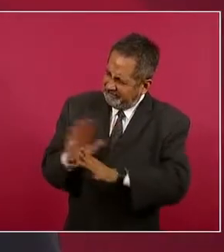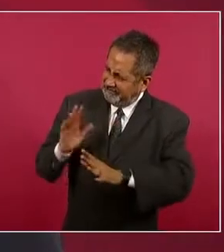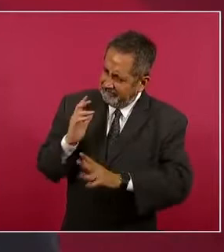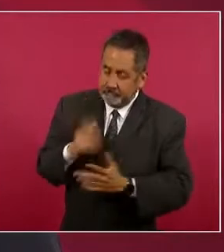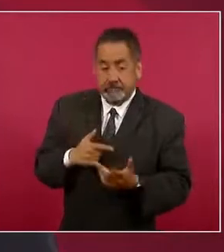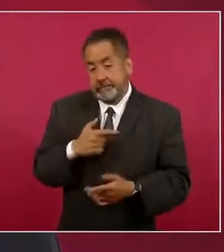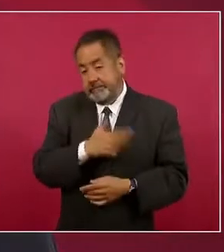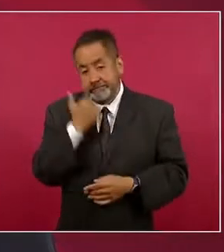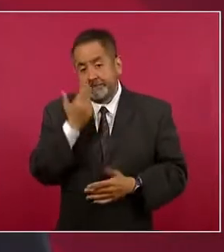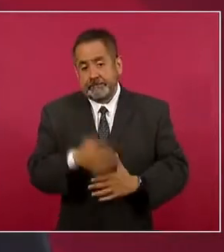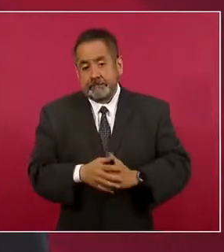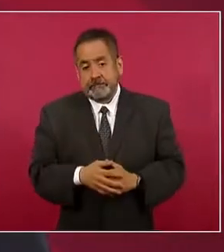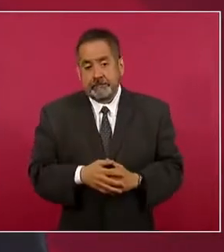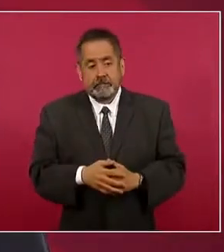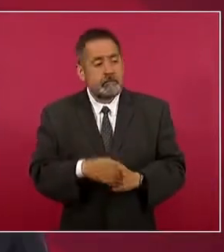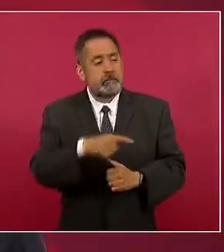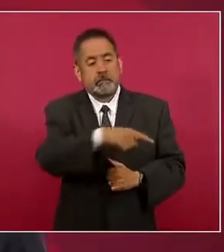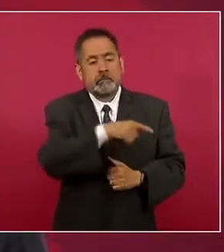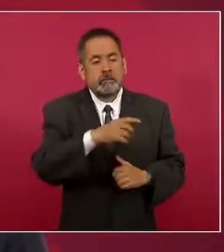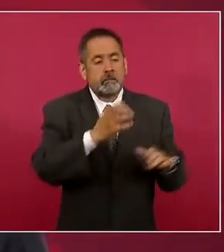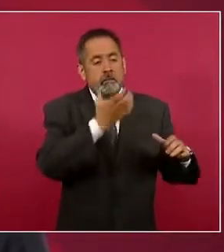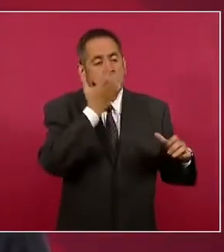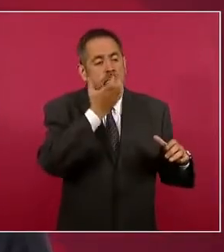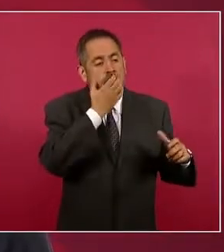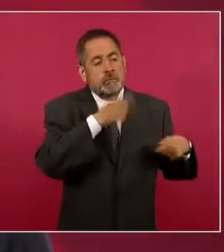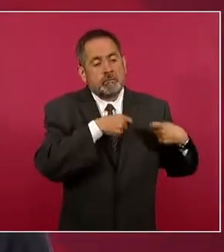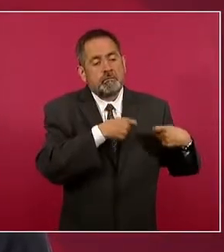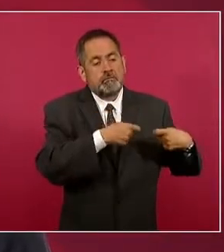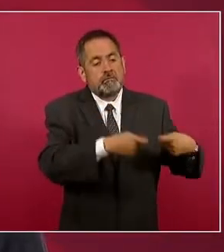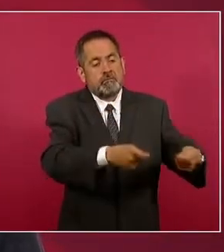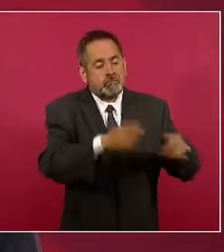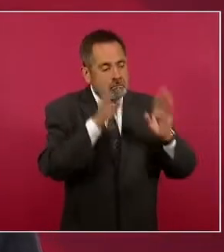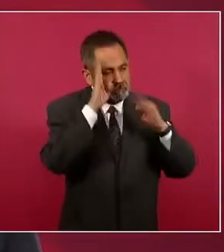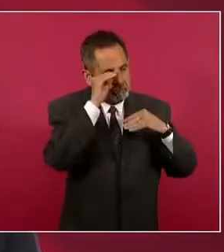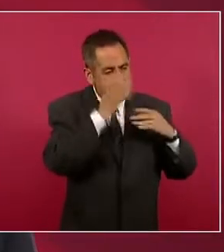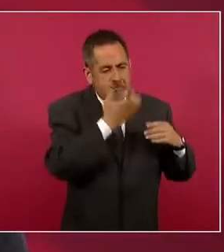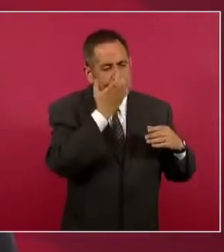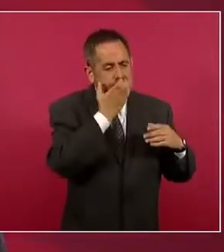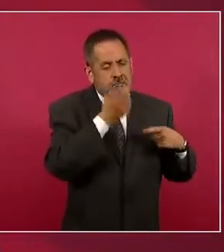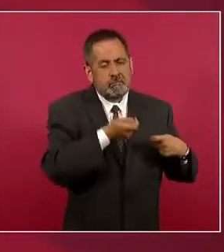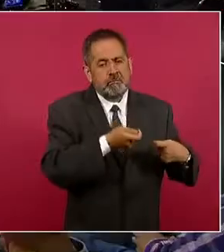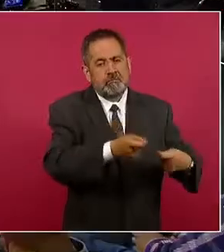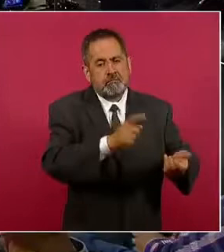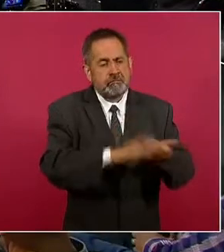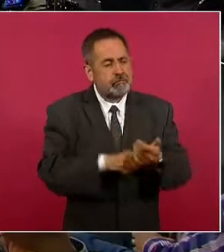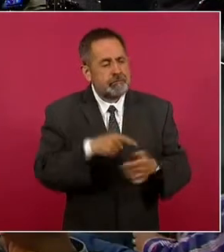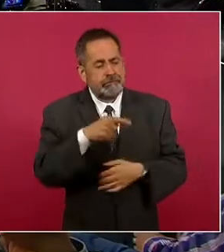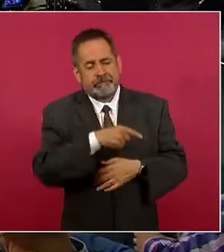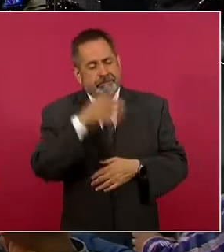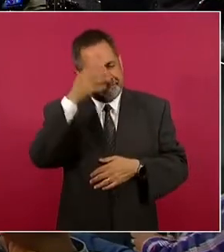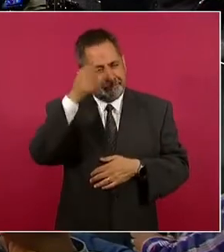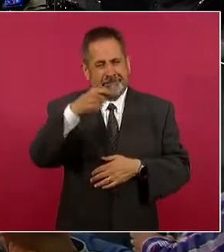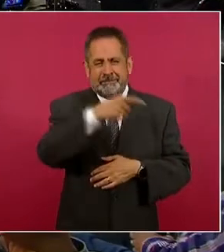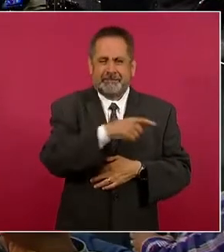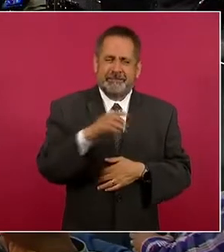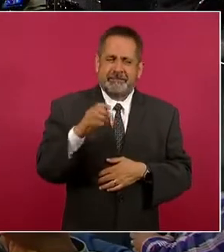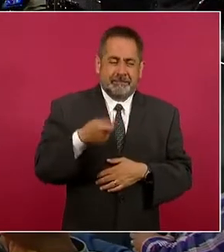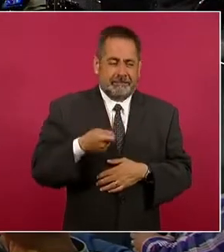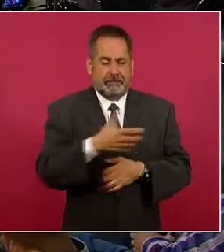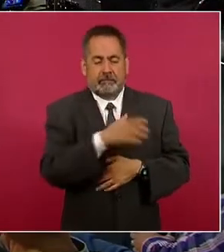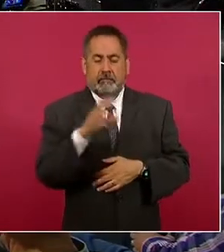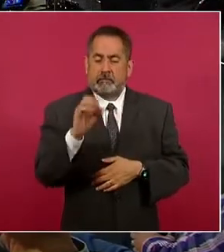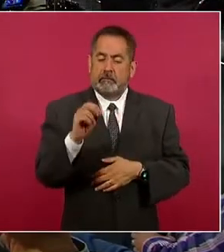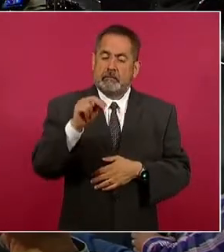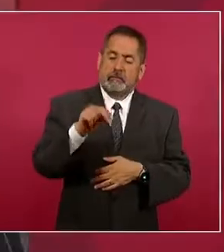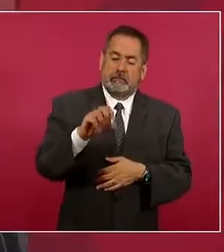porque ellos son conservadores. La palabra, el término, el concepto conservador es